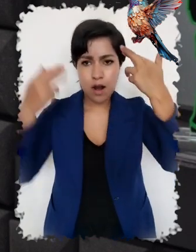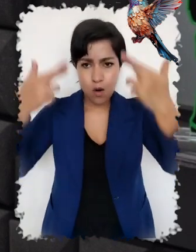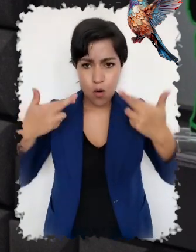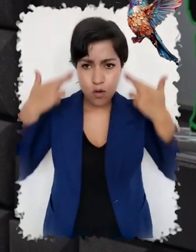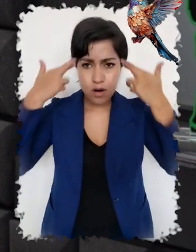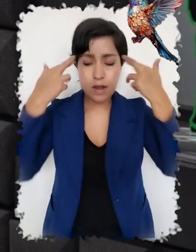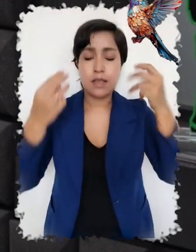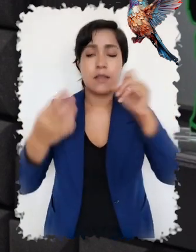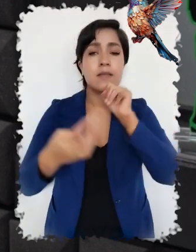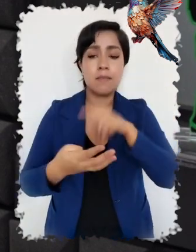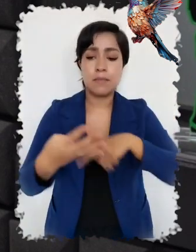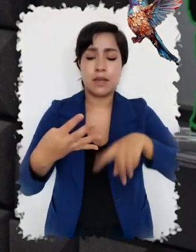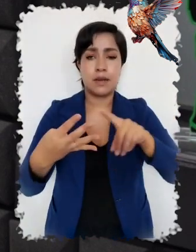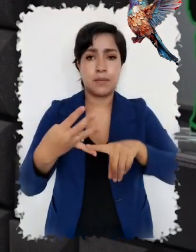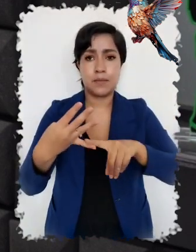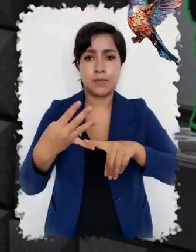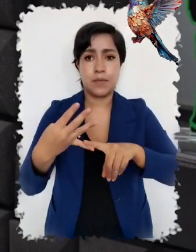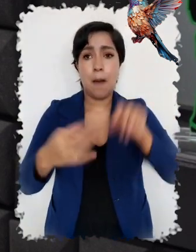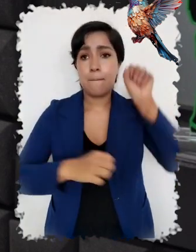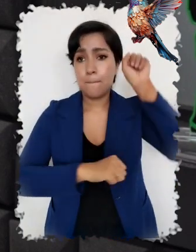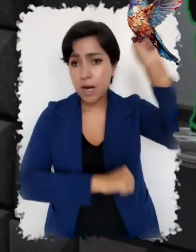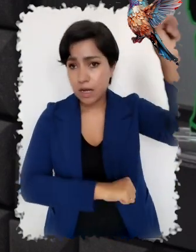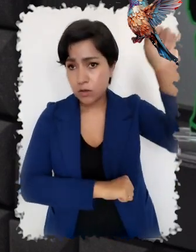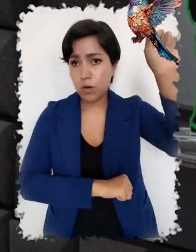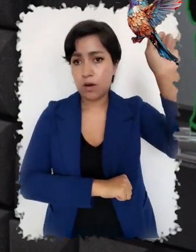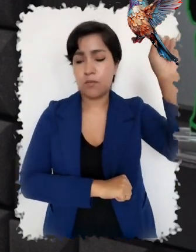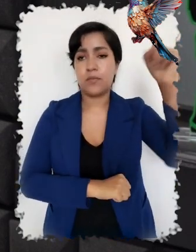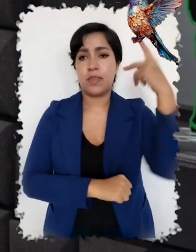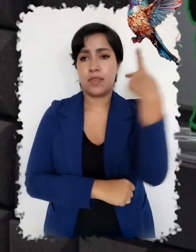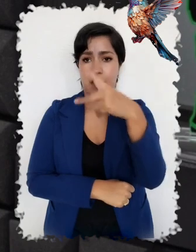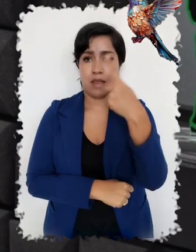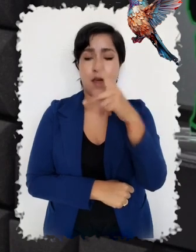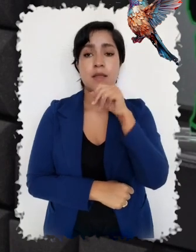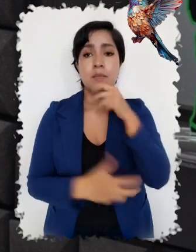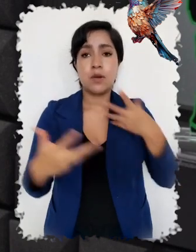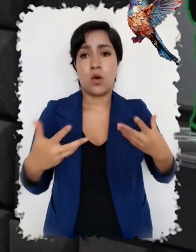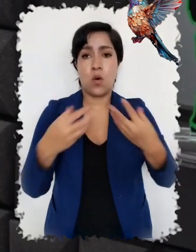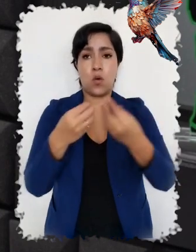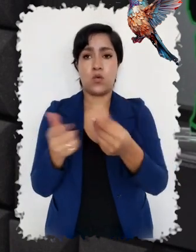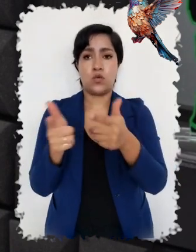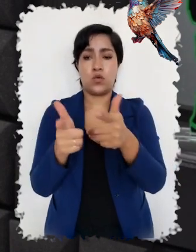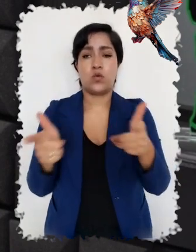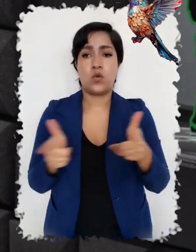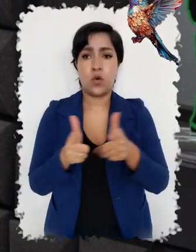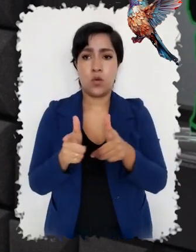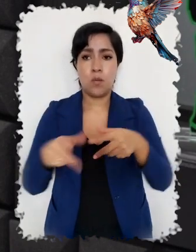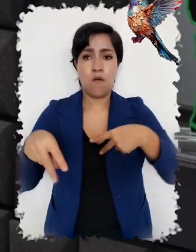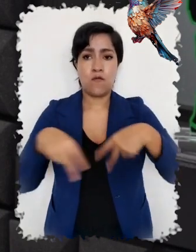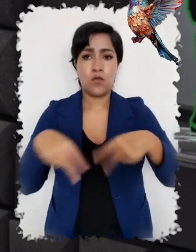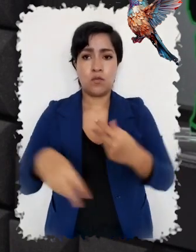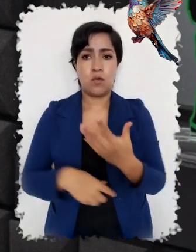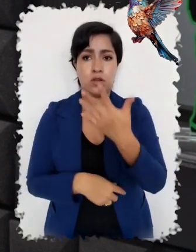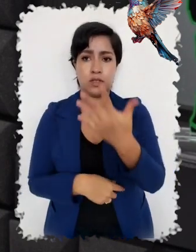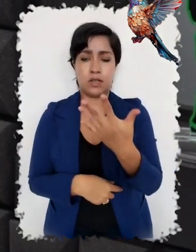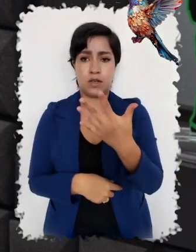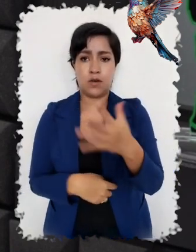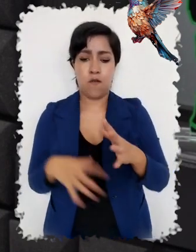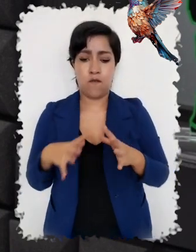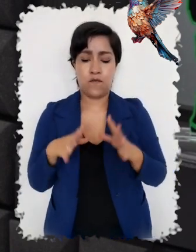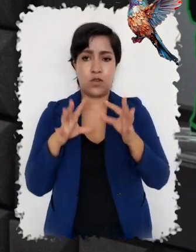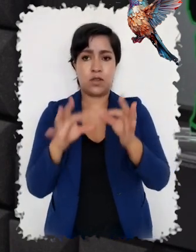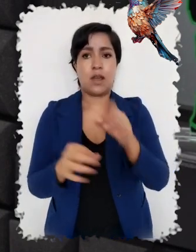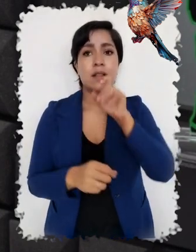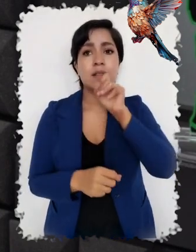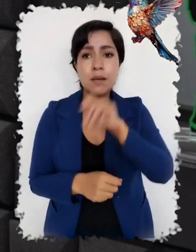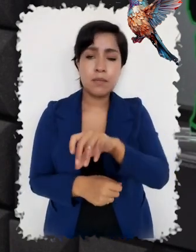reyes de pats cuaro y con estos chicos integramos un equipo eh de fútbol 5